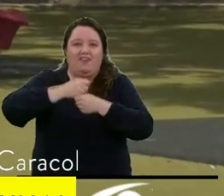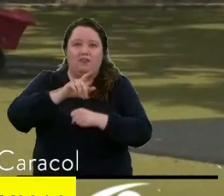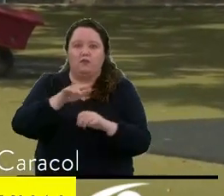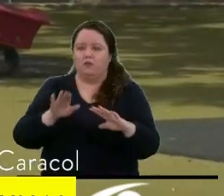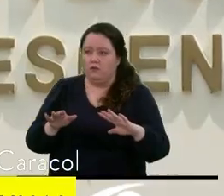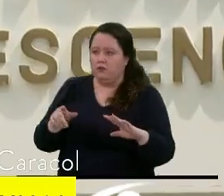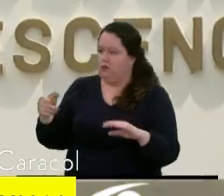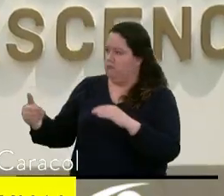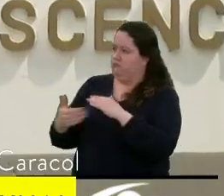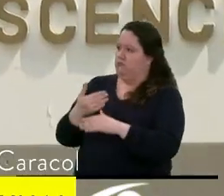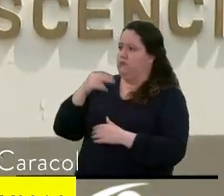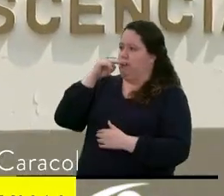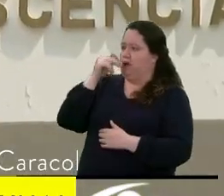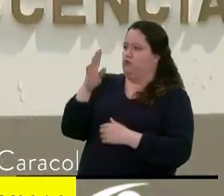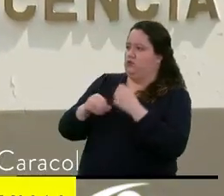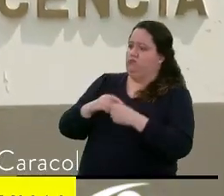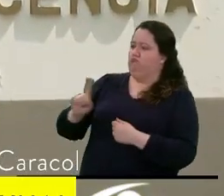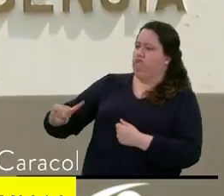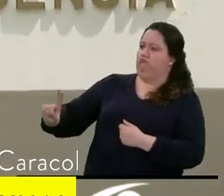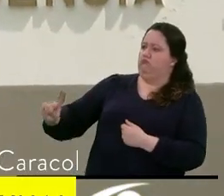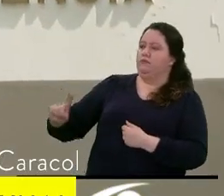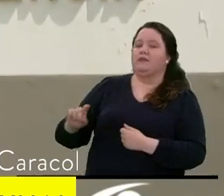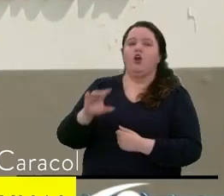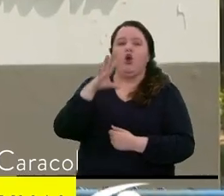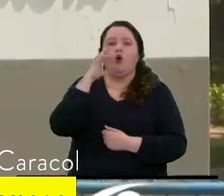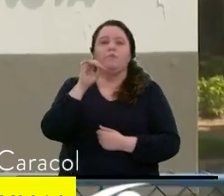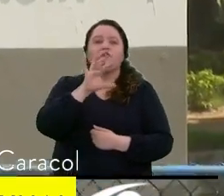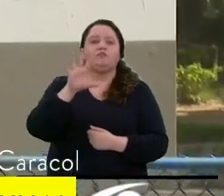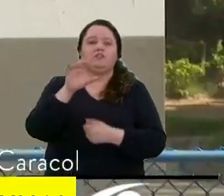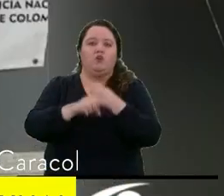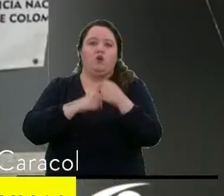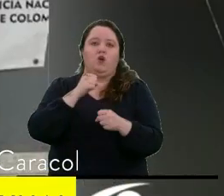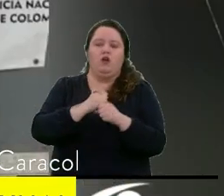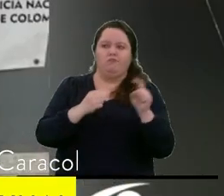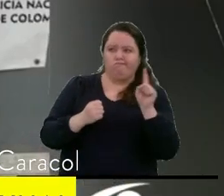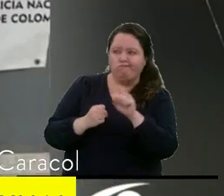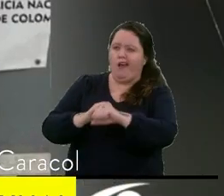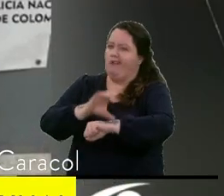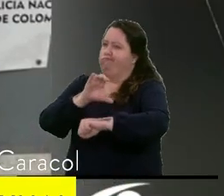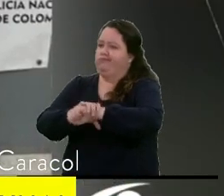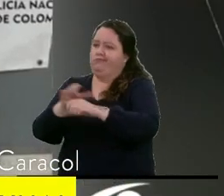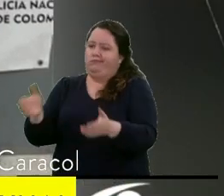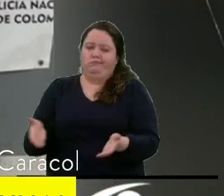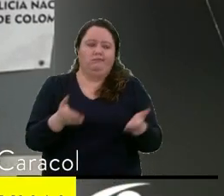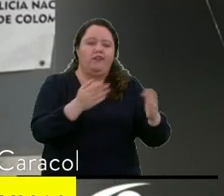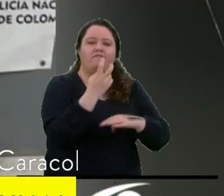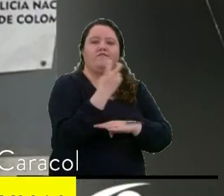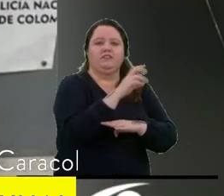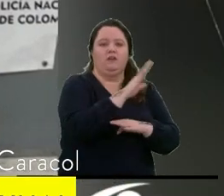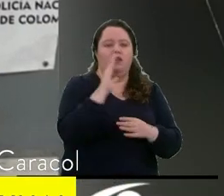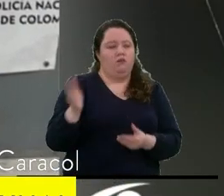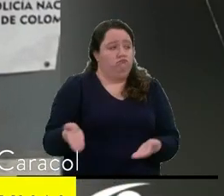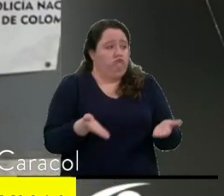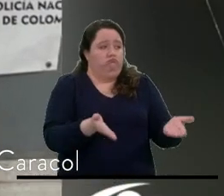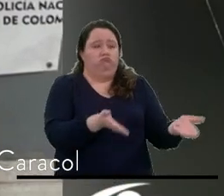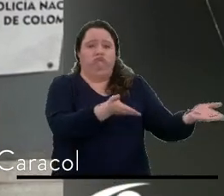permitieron el ingreso del menor de edad. El hombre de 55 años fue capturado y puesto a disposición de la Fiscalía General.